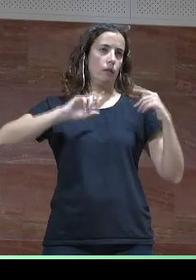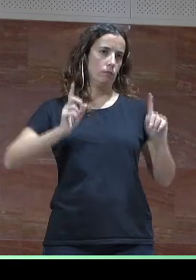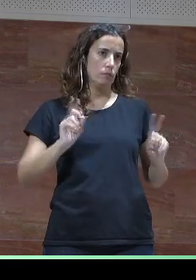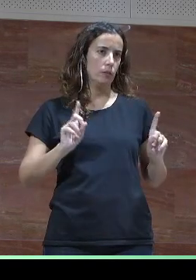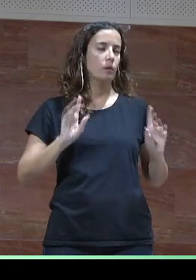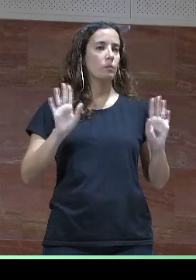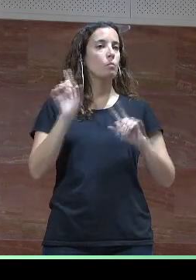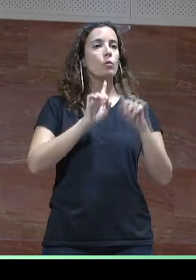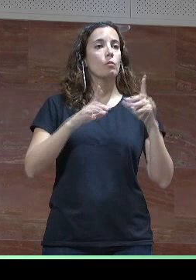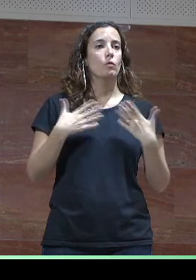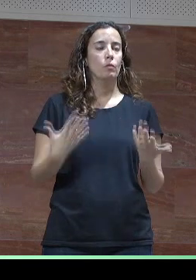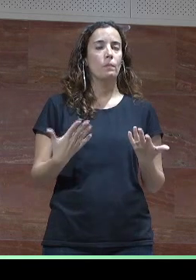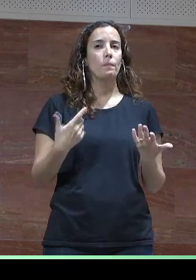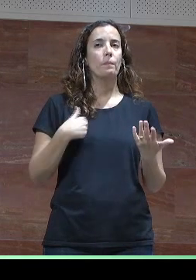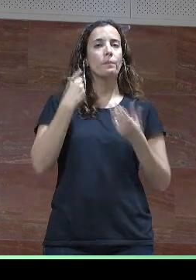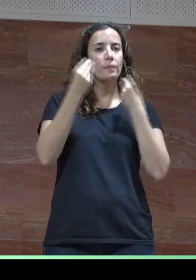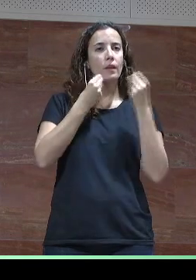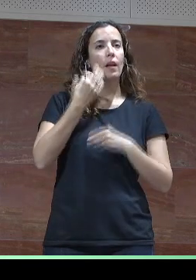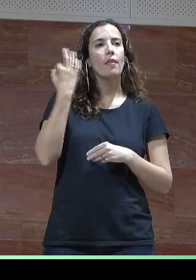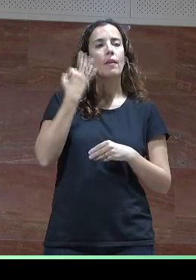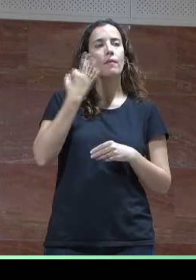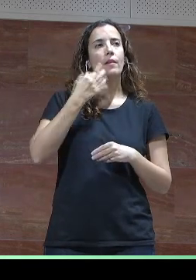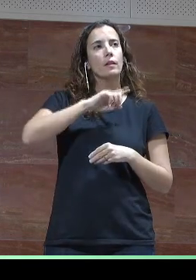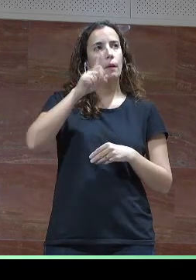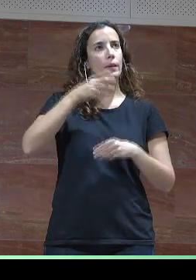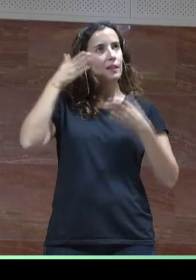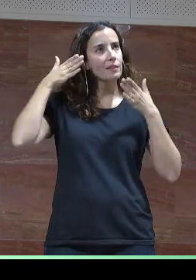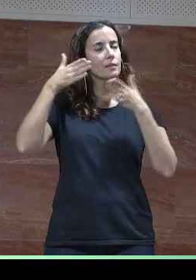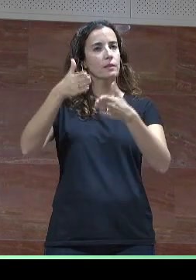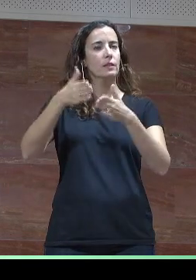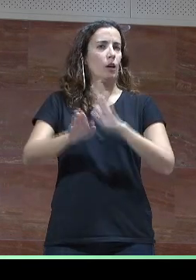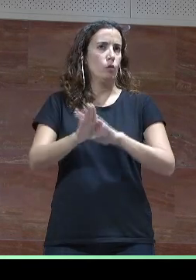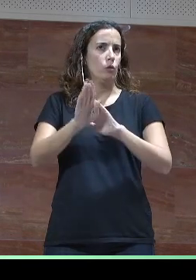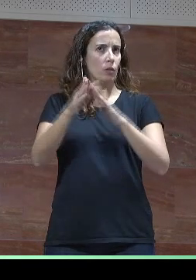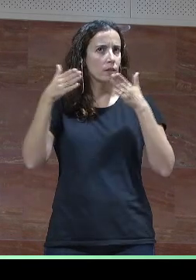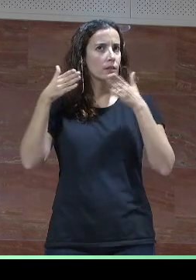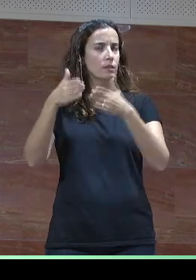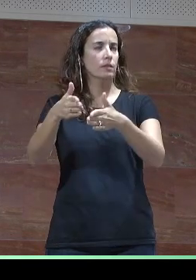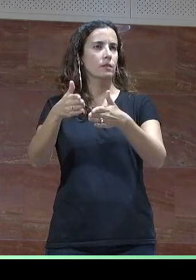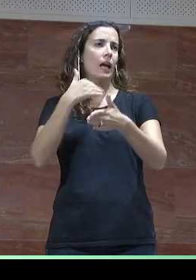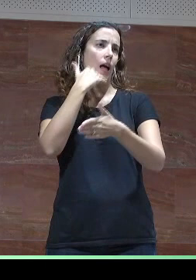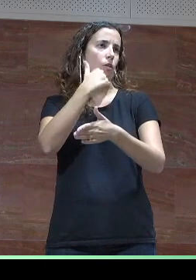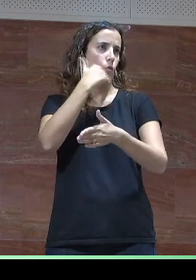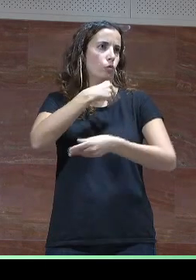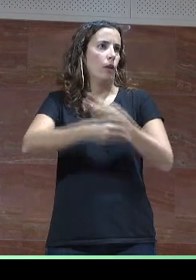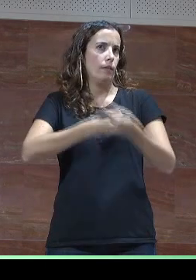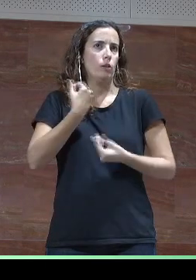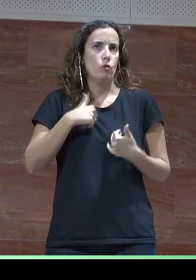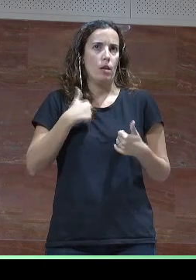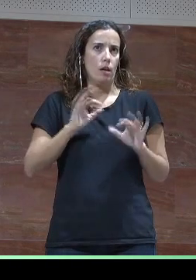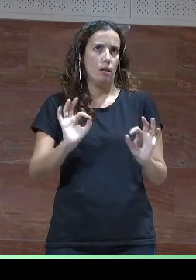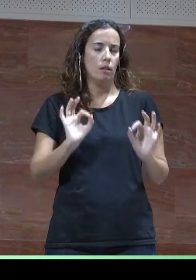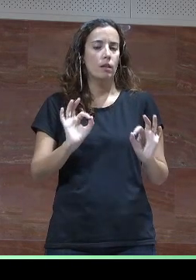lo que pasa es que yo pienso que lo que también habría que trabajar mucho y seguir trabajando, ya algo se está haciendo, o algo